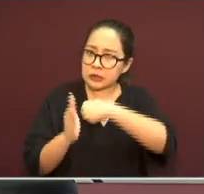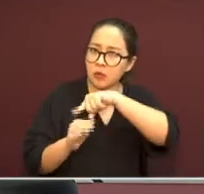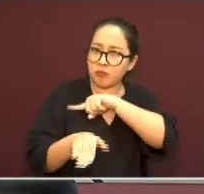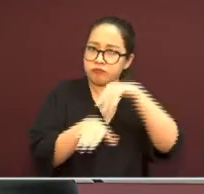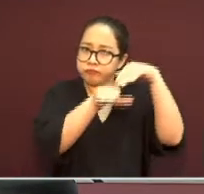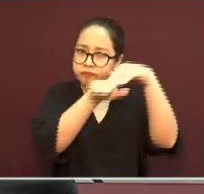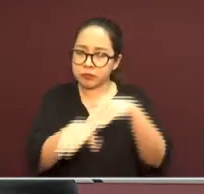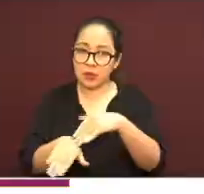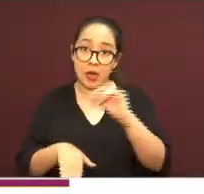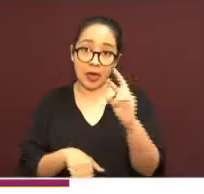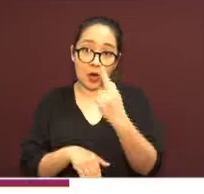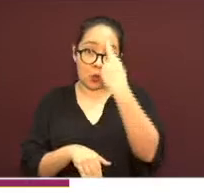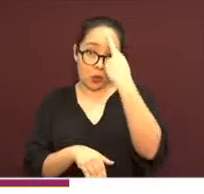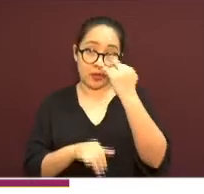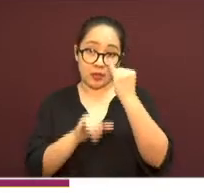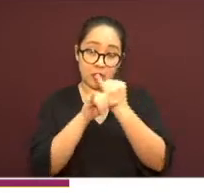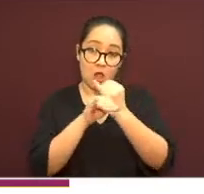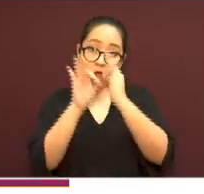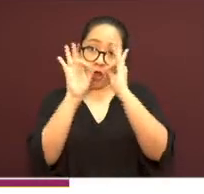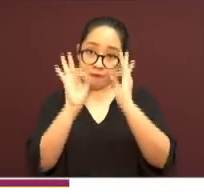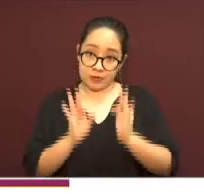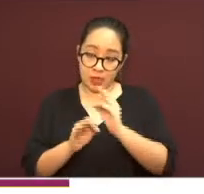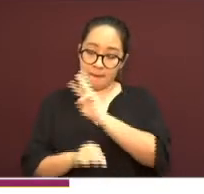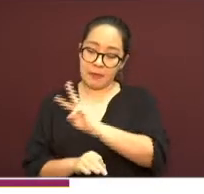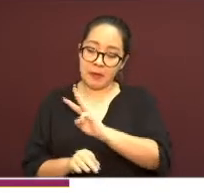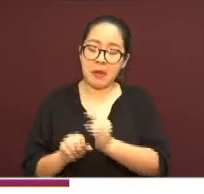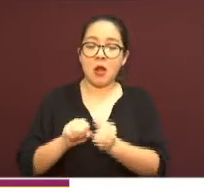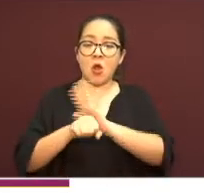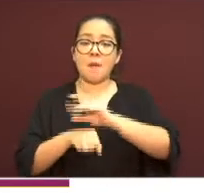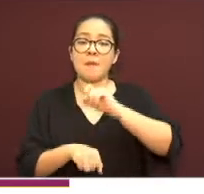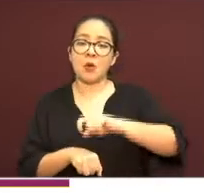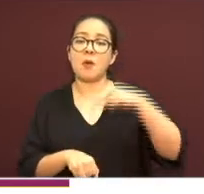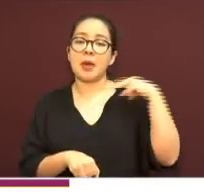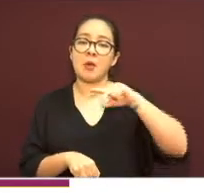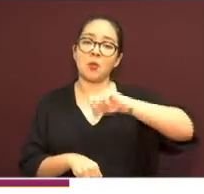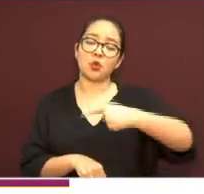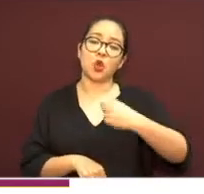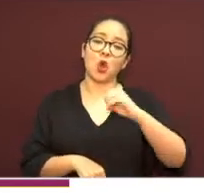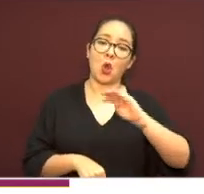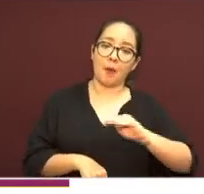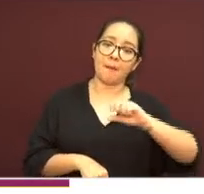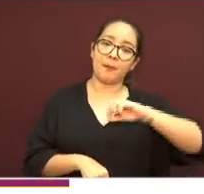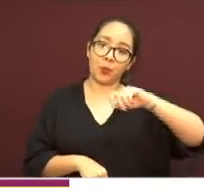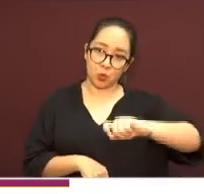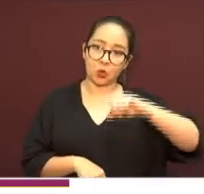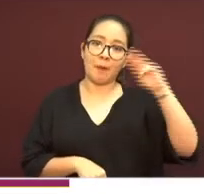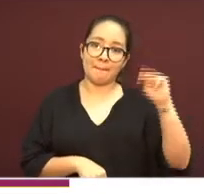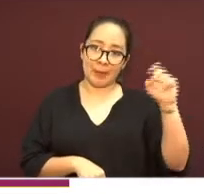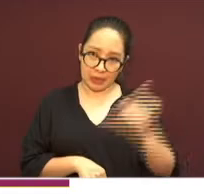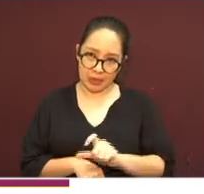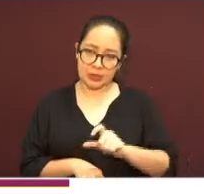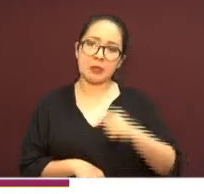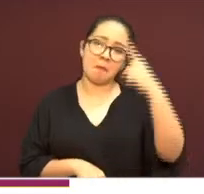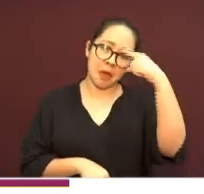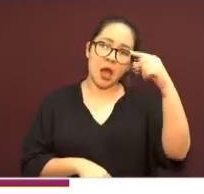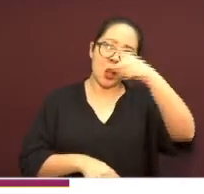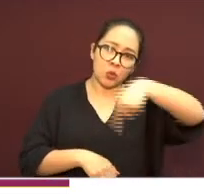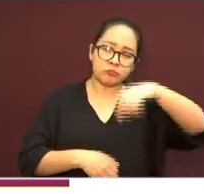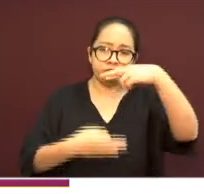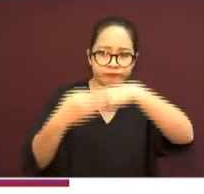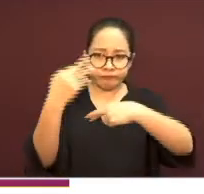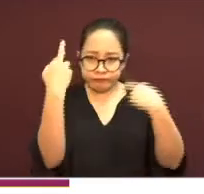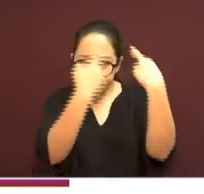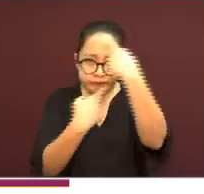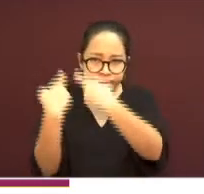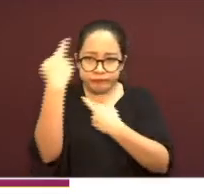recuerda en la página oficial corona virus punto veracruz punto gob.mx para que revisen la situación de cada municipio en